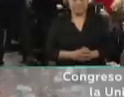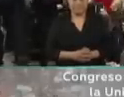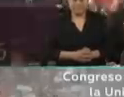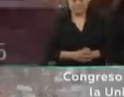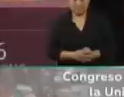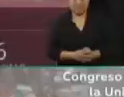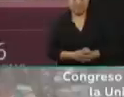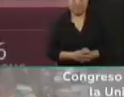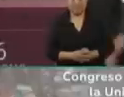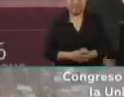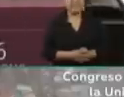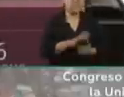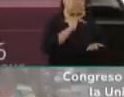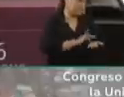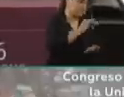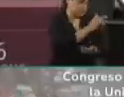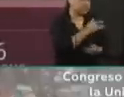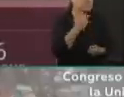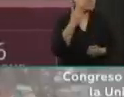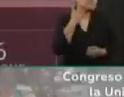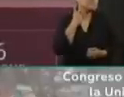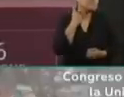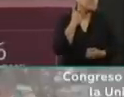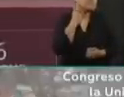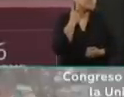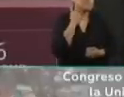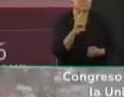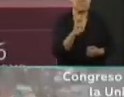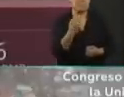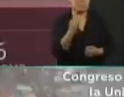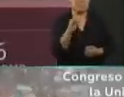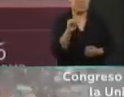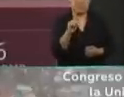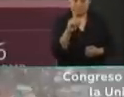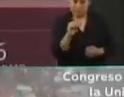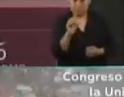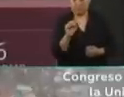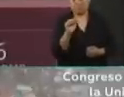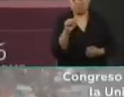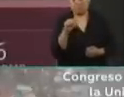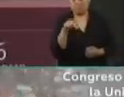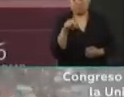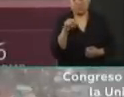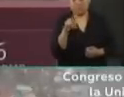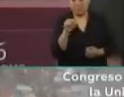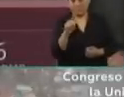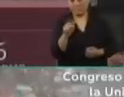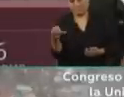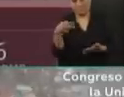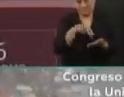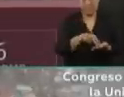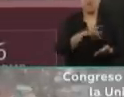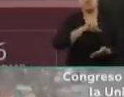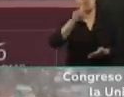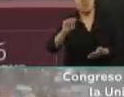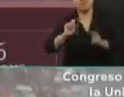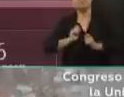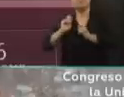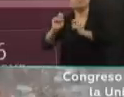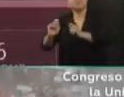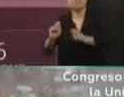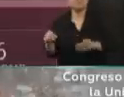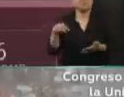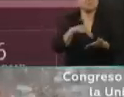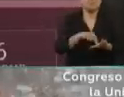Le agradecemos al diputado Reginaldo Sandoval su intervención, y tiene la palabra el